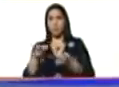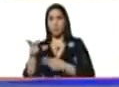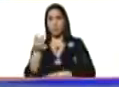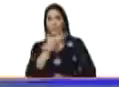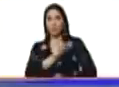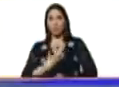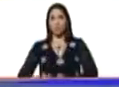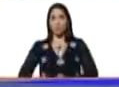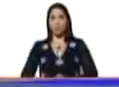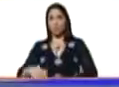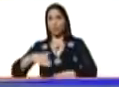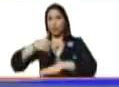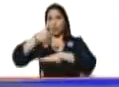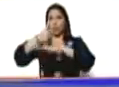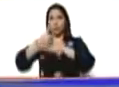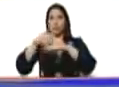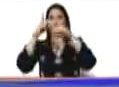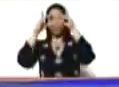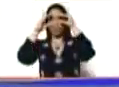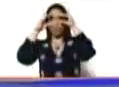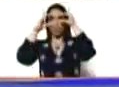Vicepresidenta Ejecutiva Delcy Rodríguez,